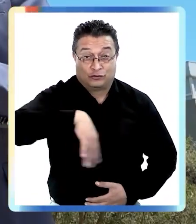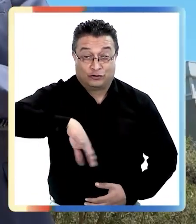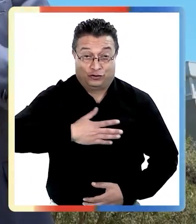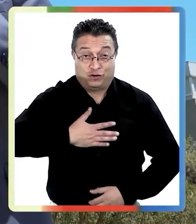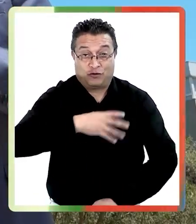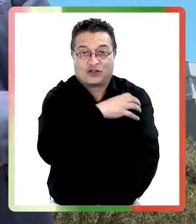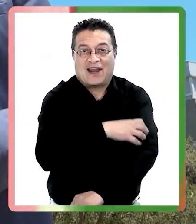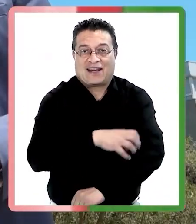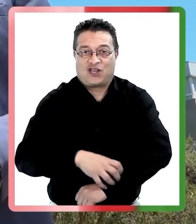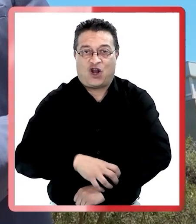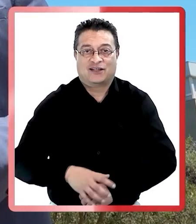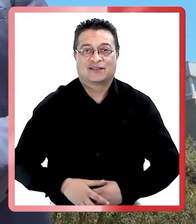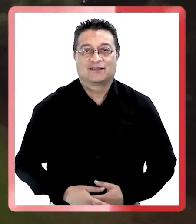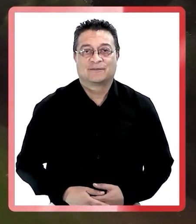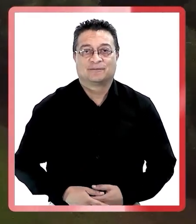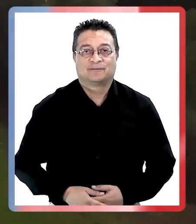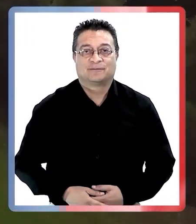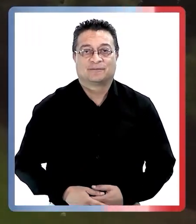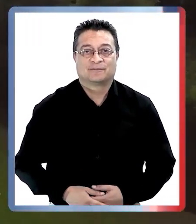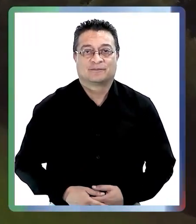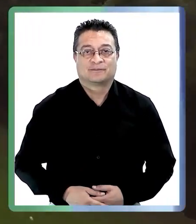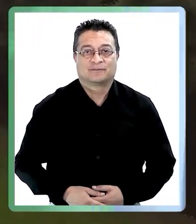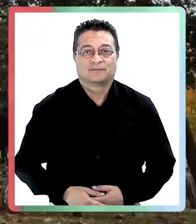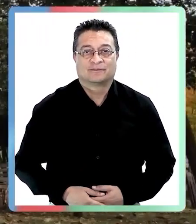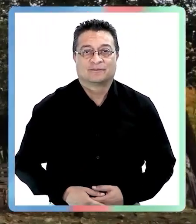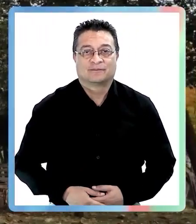Somos las regiones.